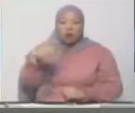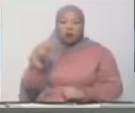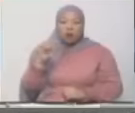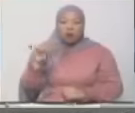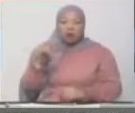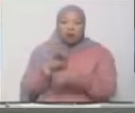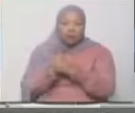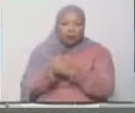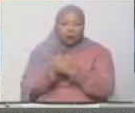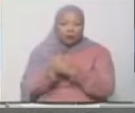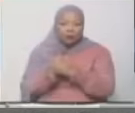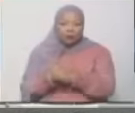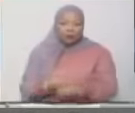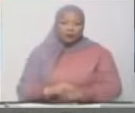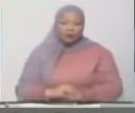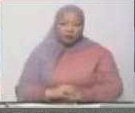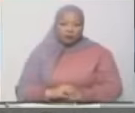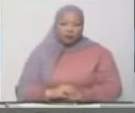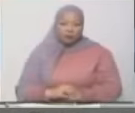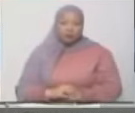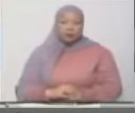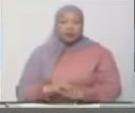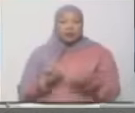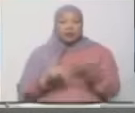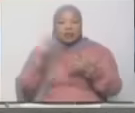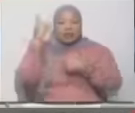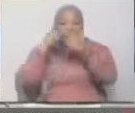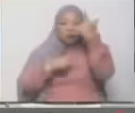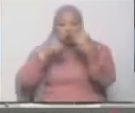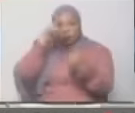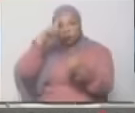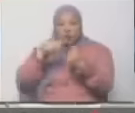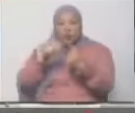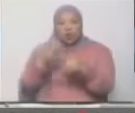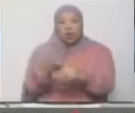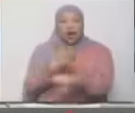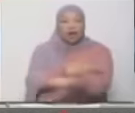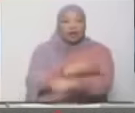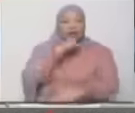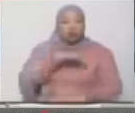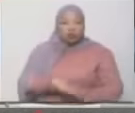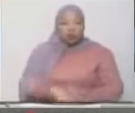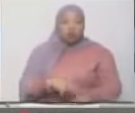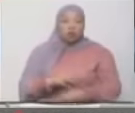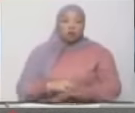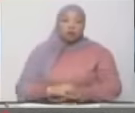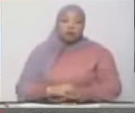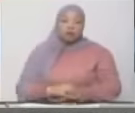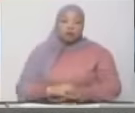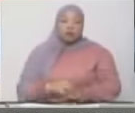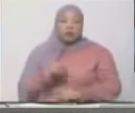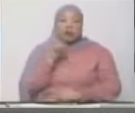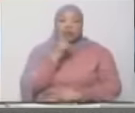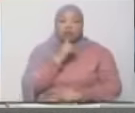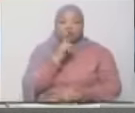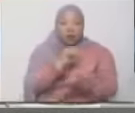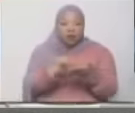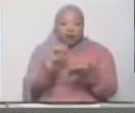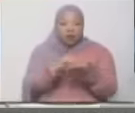mío. Tesis sobre el chavismo y apuntes sobre sus antecedentes históricos inmediatos, Reinaldo Iturriza